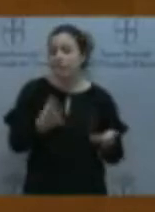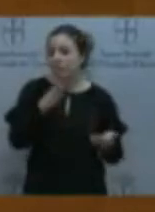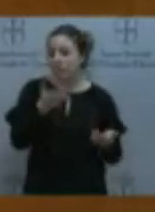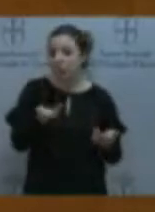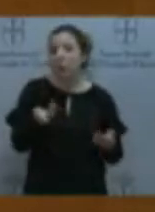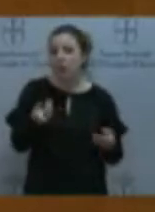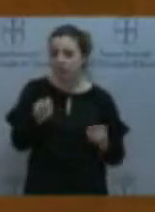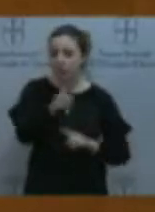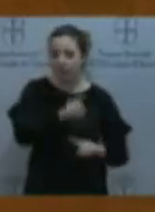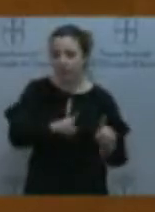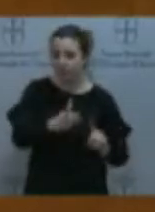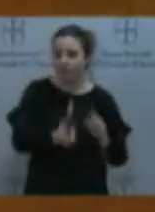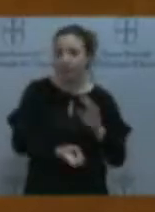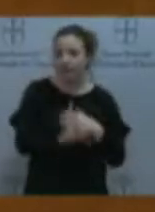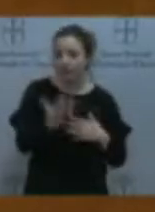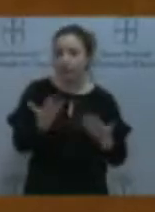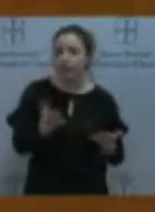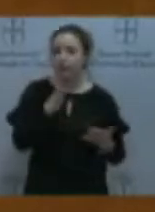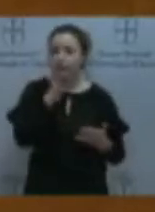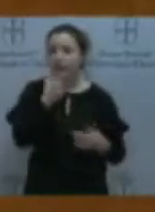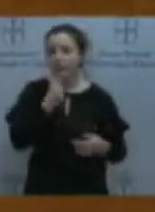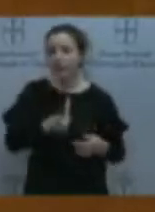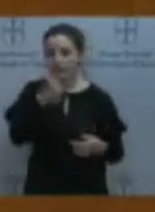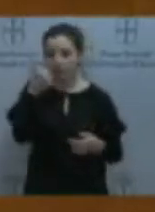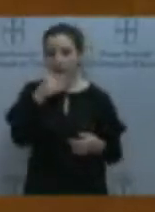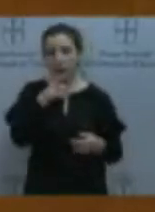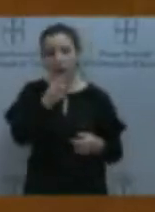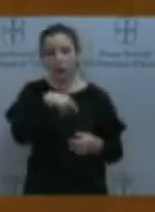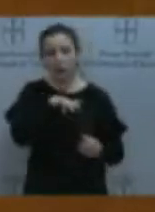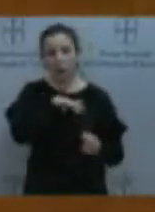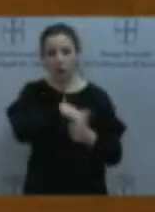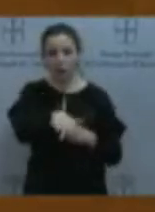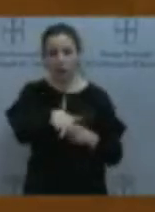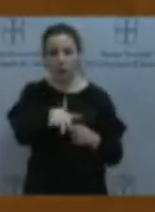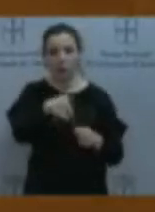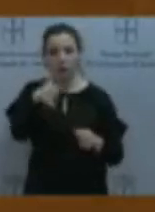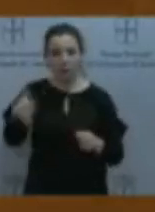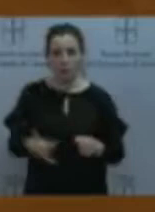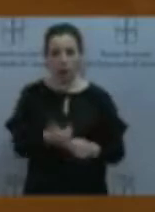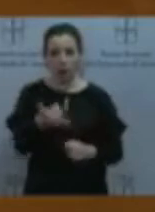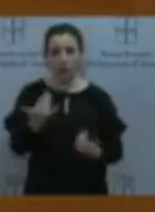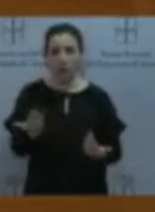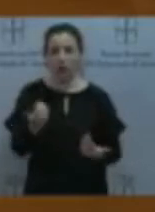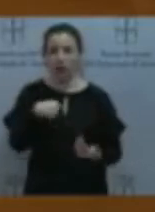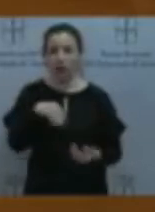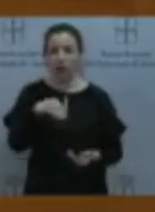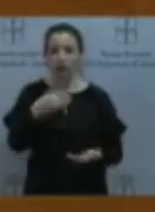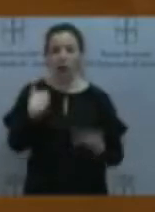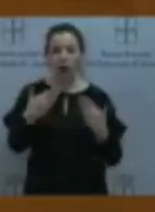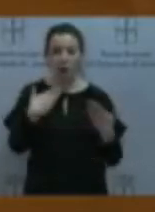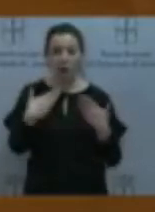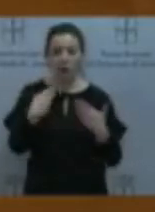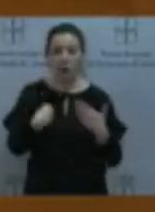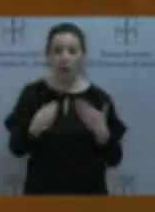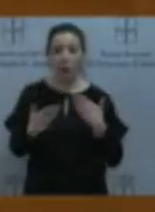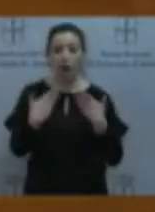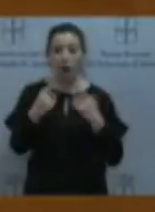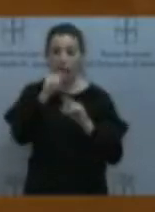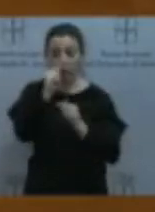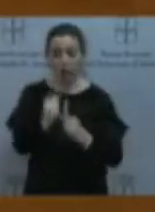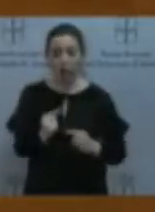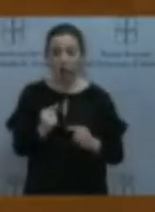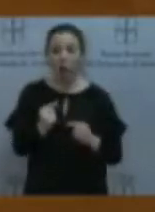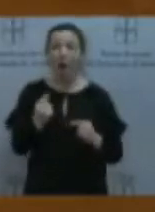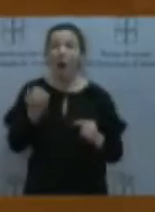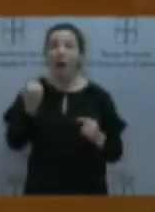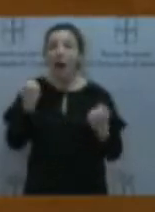fácil después cubrir las bajas. Esto planteámoslo en la negociación presupuestaria, a pesar de haber vacantes en la plantilla